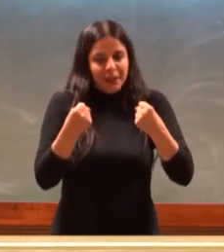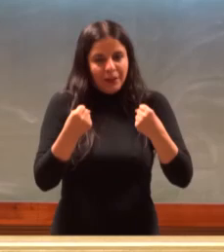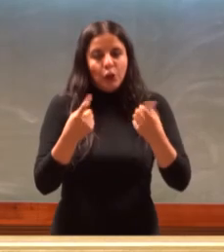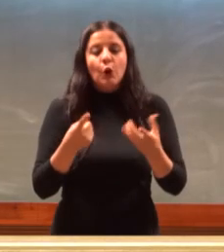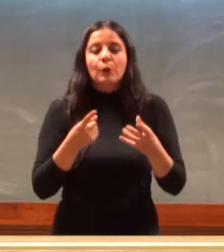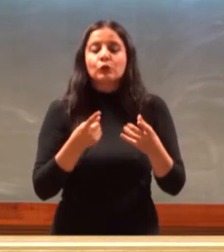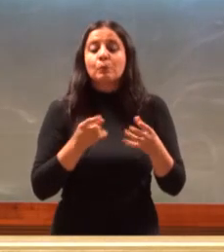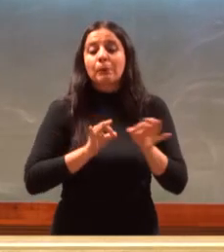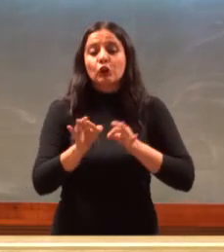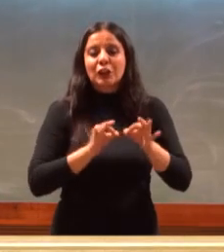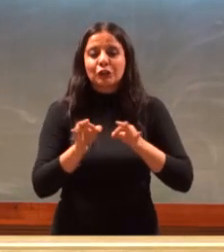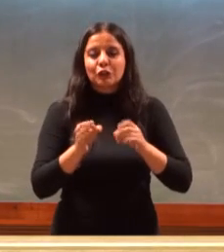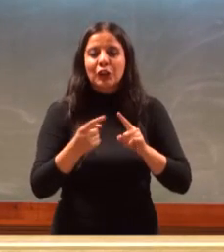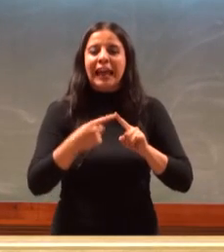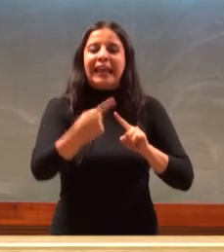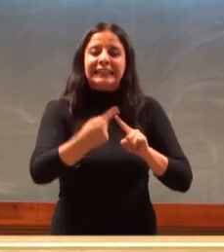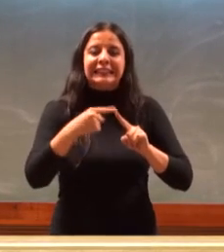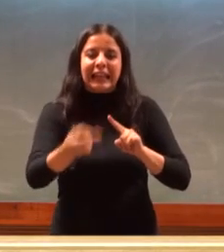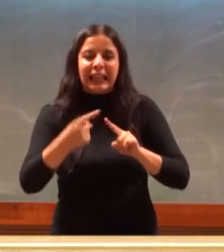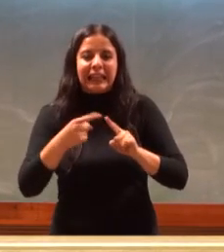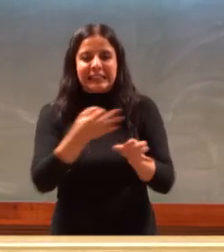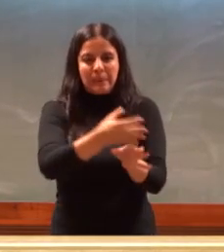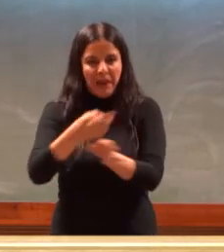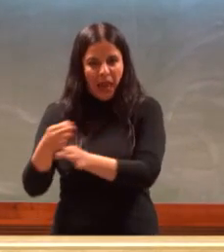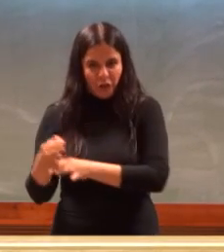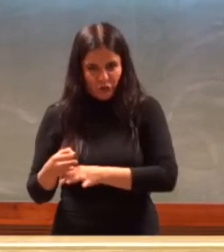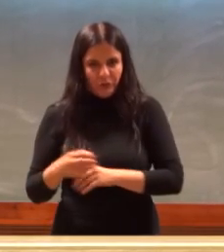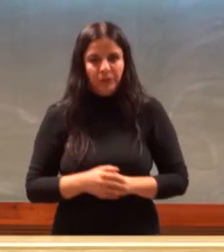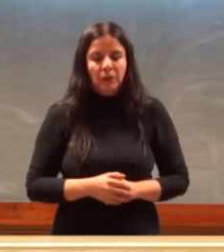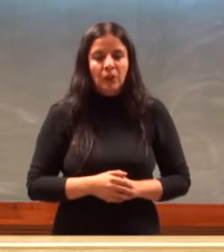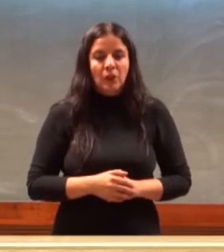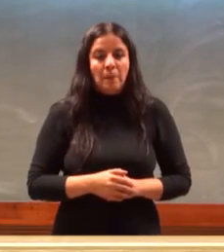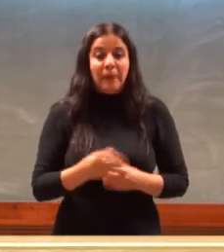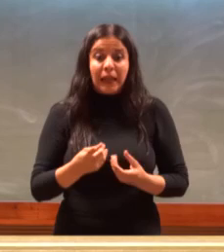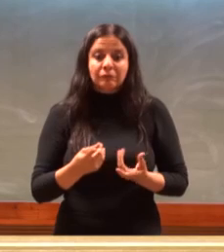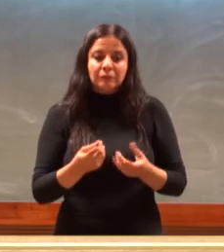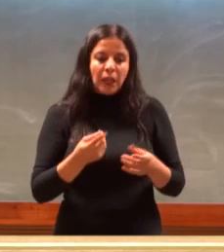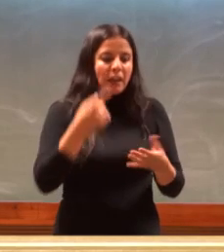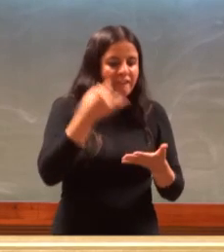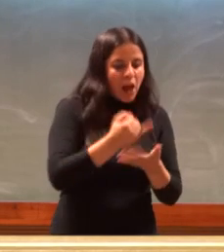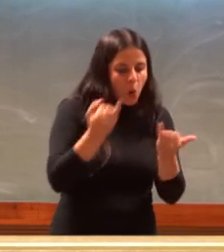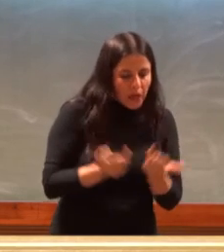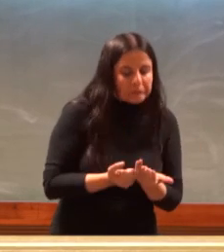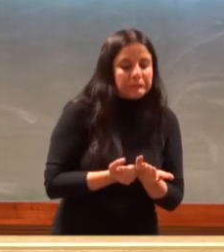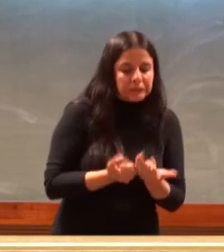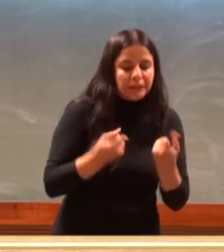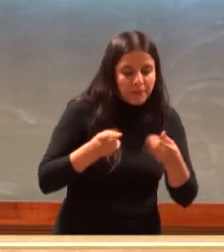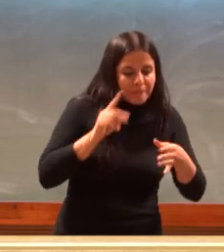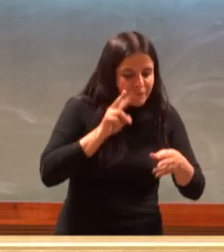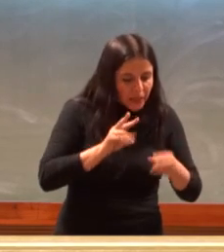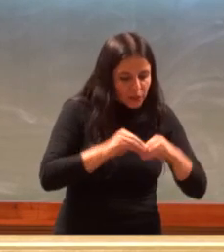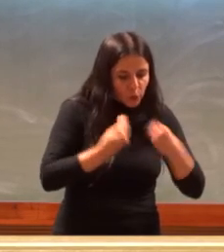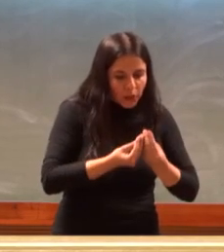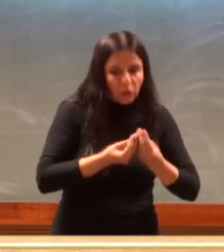el cfi los proa eh evaluando y difundiendo sus resultados y avanzar en la creación de